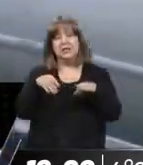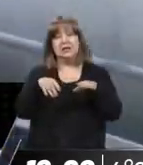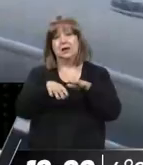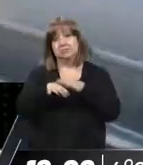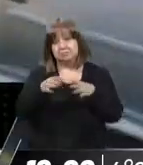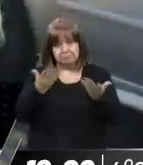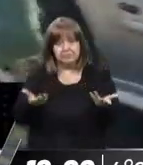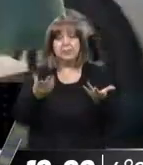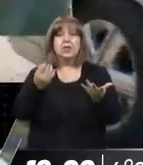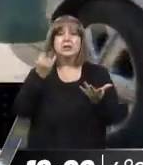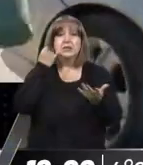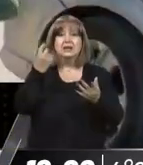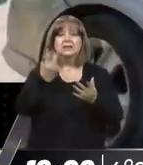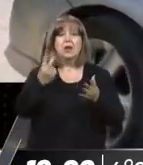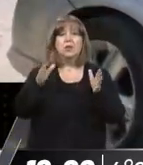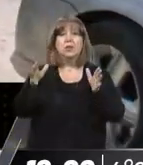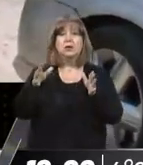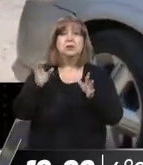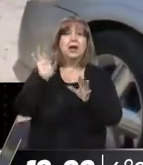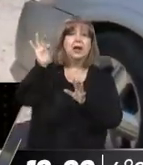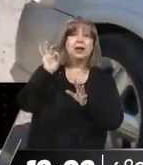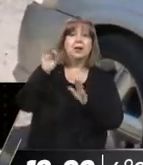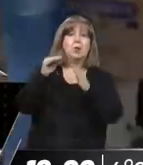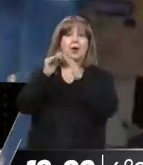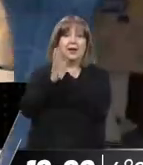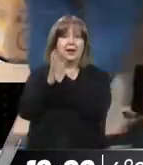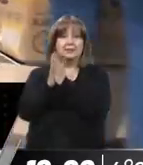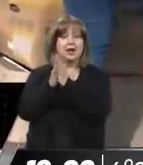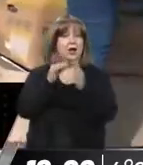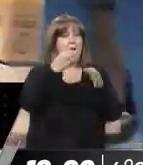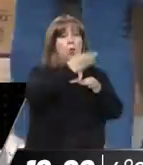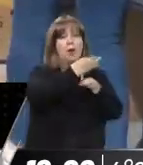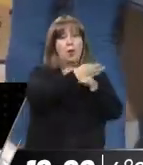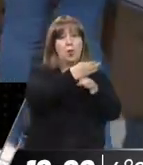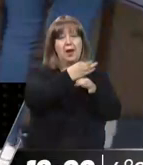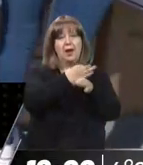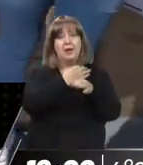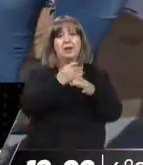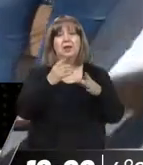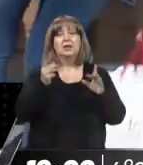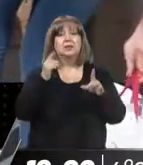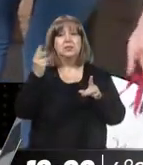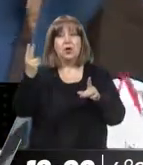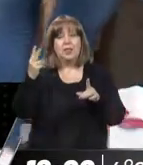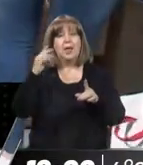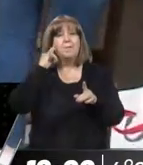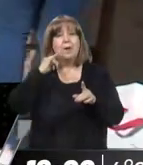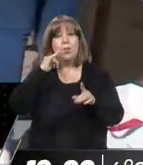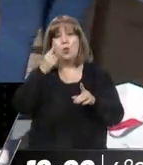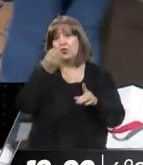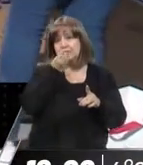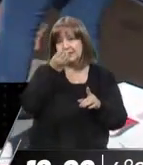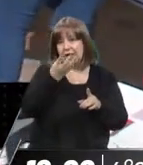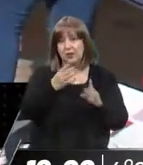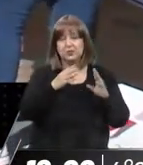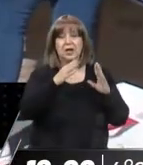segunda etapa hemos elegido una parroquia, un colegio y una unión vecinal, dos de Maipú y uno de Santa Rosa, así que en